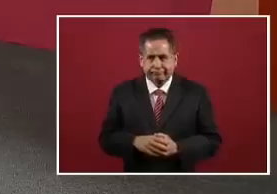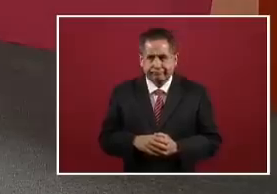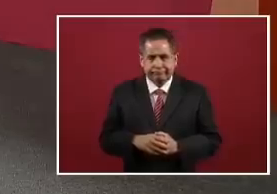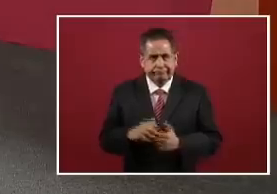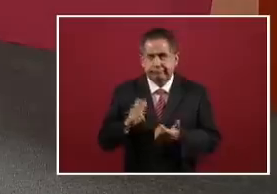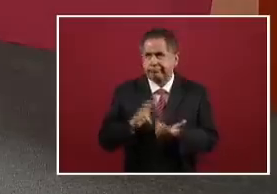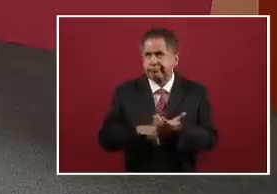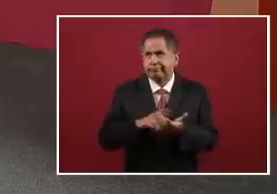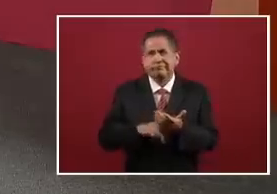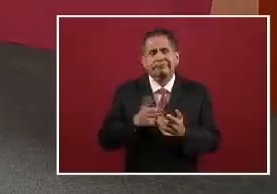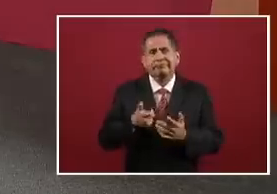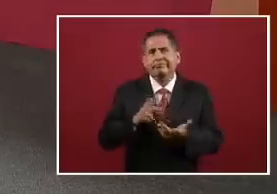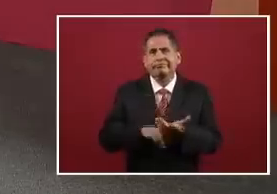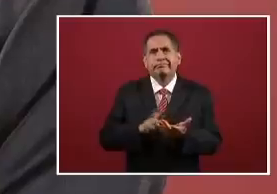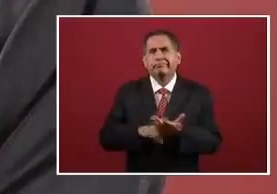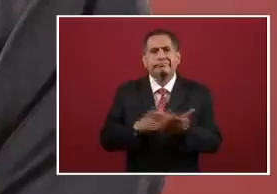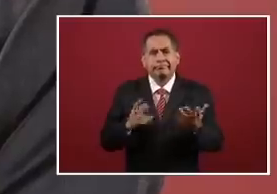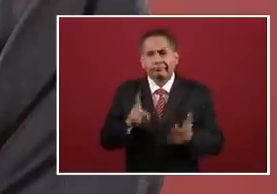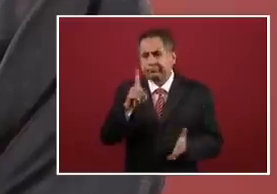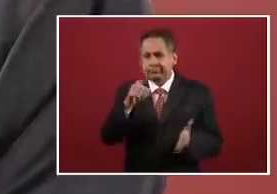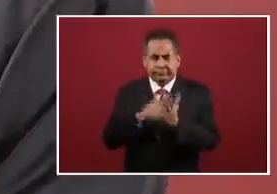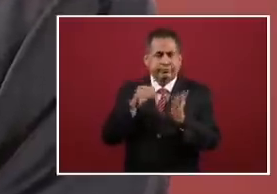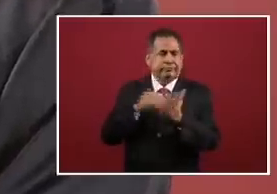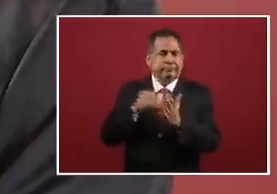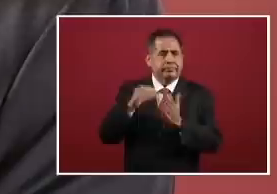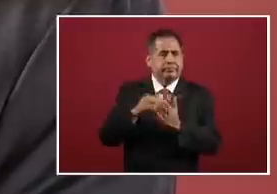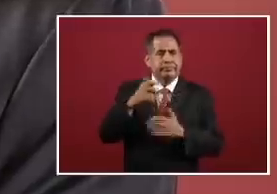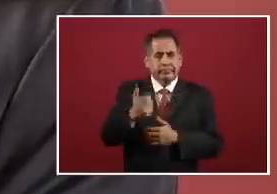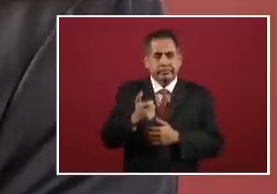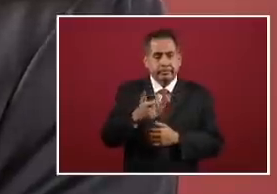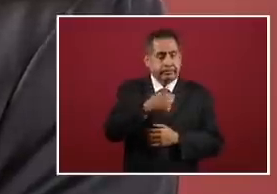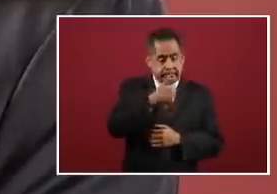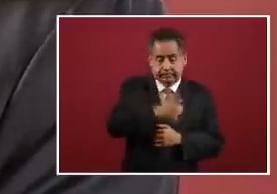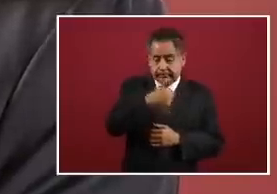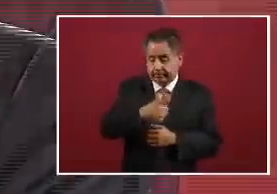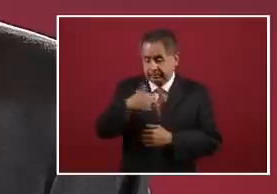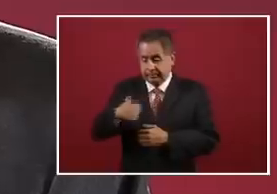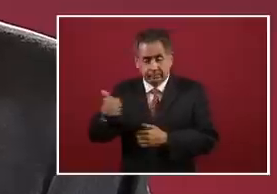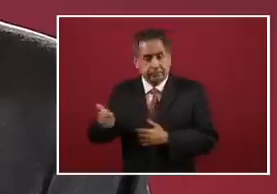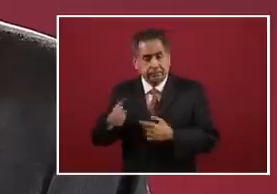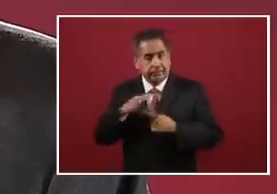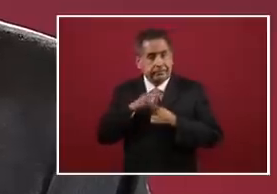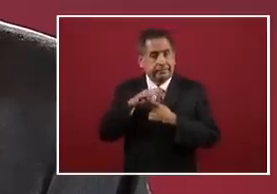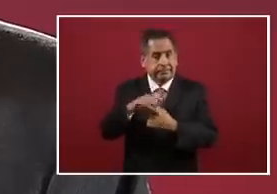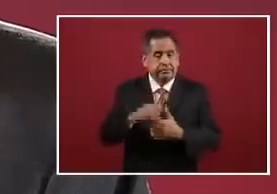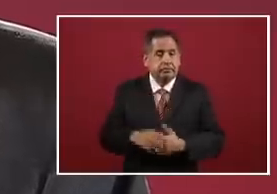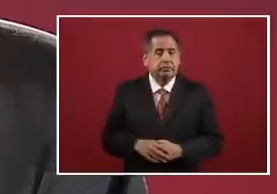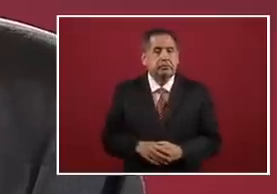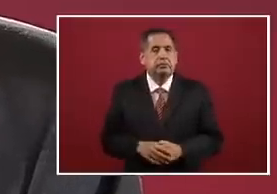con un costo estimado de 1,000 millones de pesos por helicóptero.